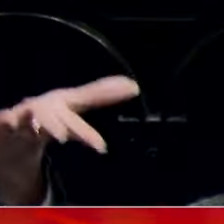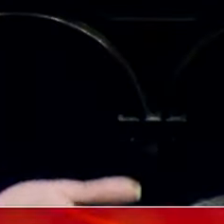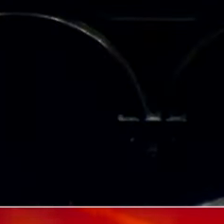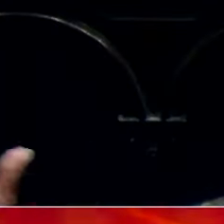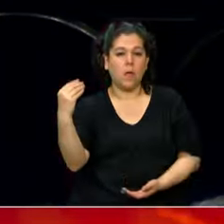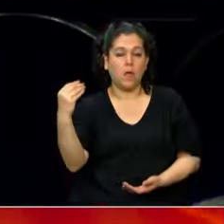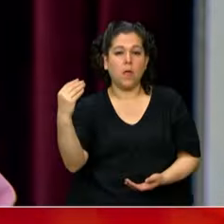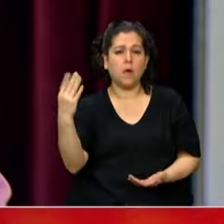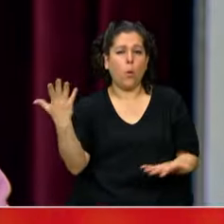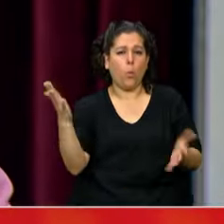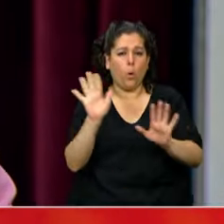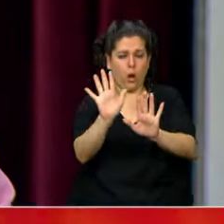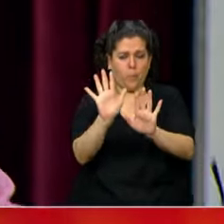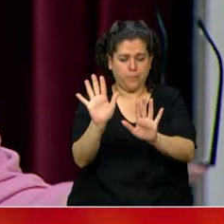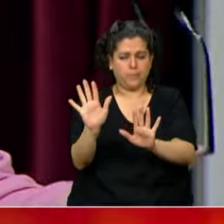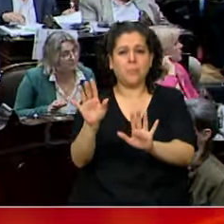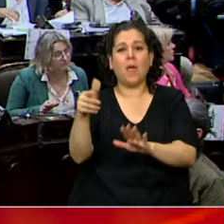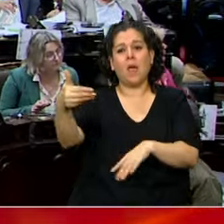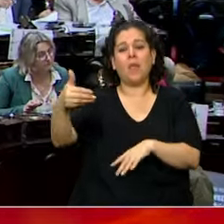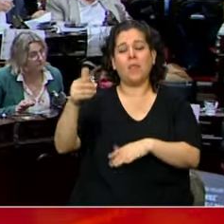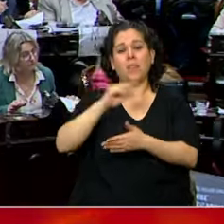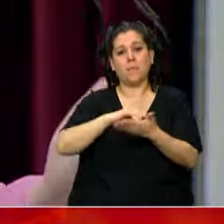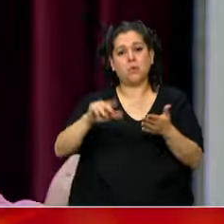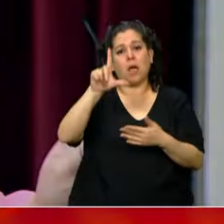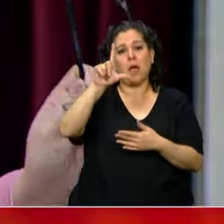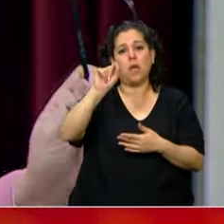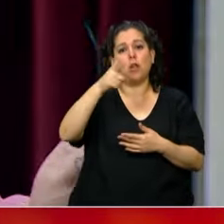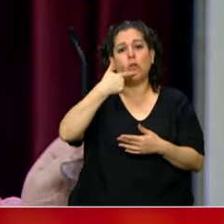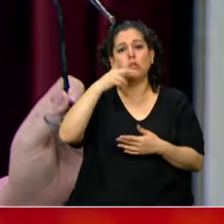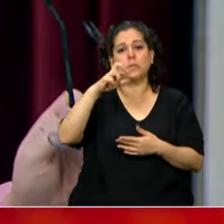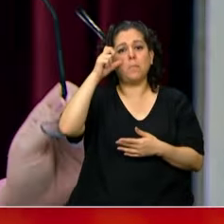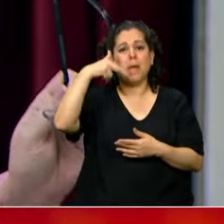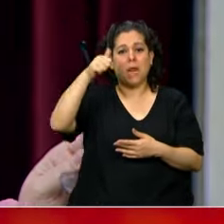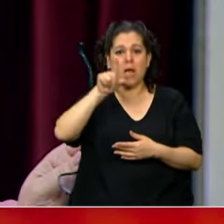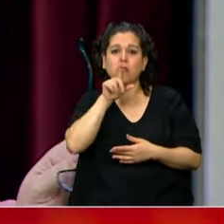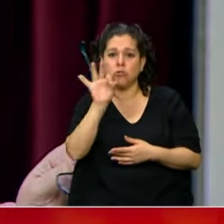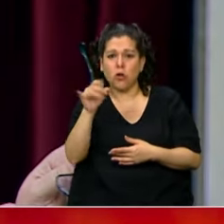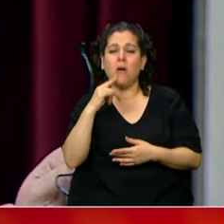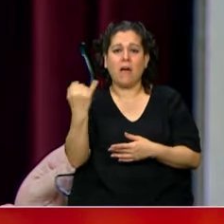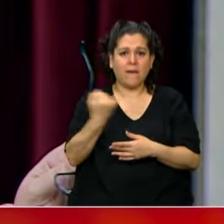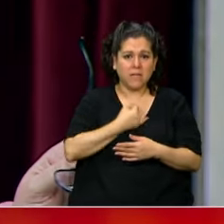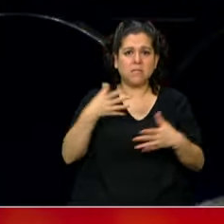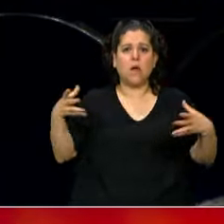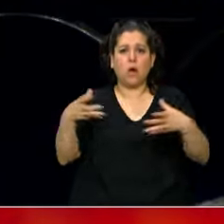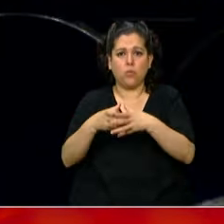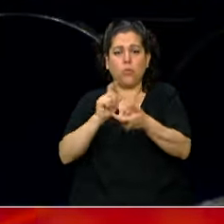penato bueno la diputada losen la abstención del interbloque de Juntos por el